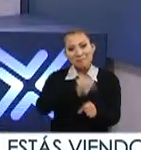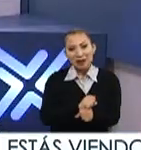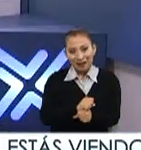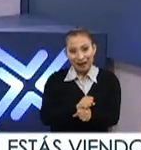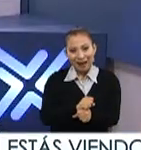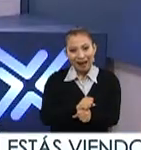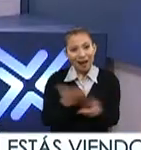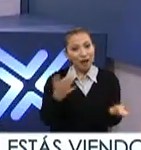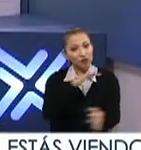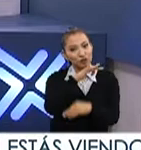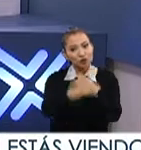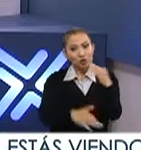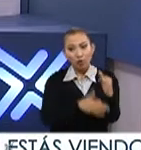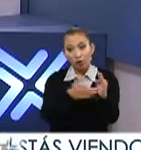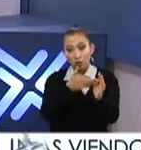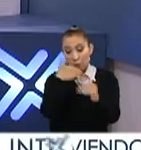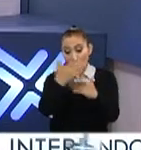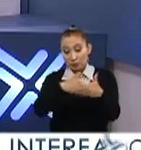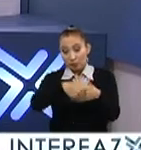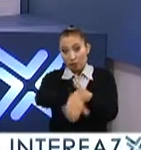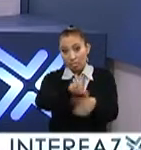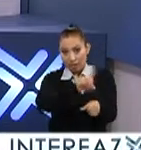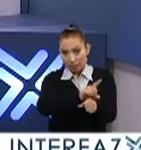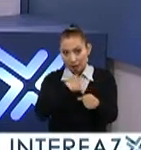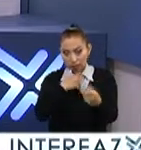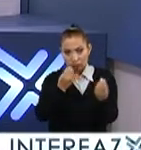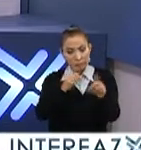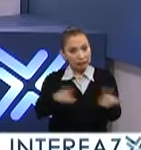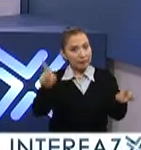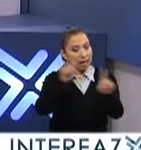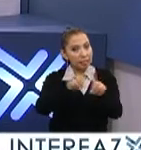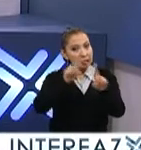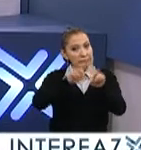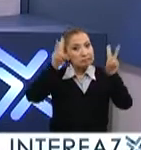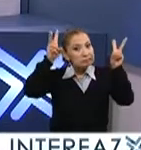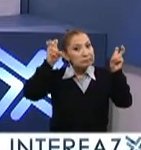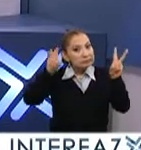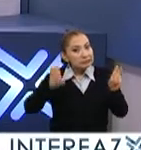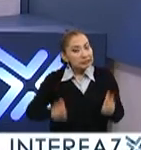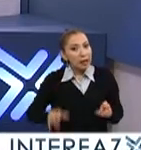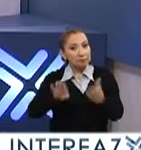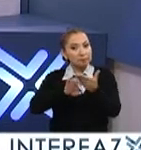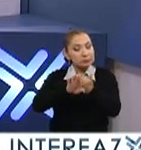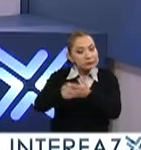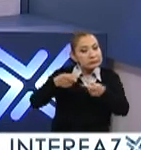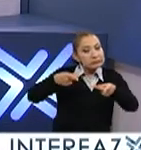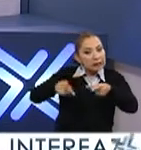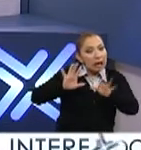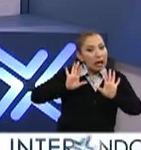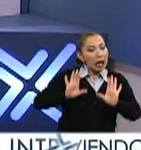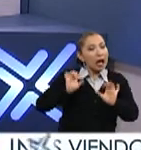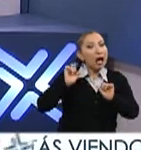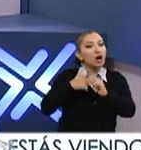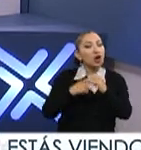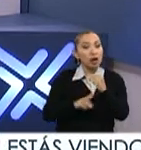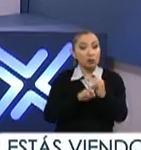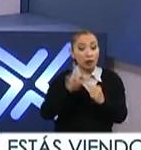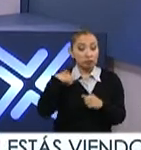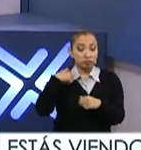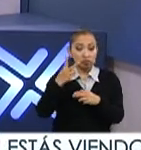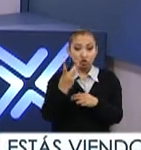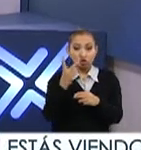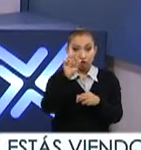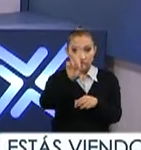semana. Estos próximos días vamos a tener todo lo relacionado a los temas de prevención de los desastres naturales. Pasado